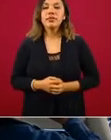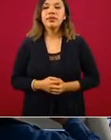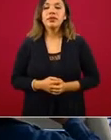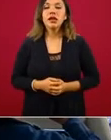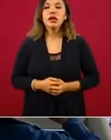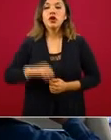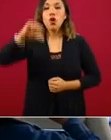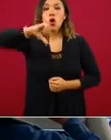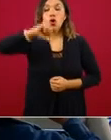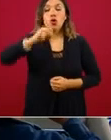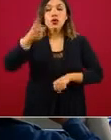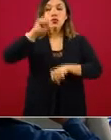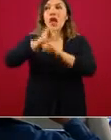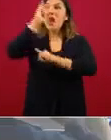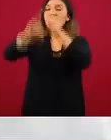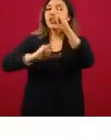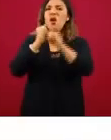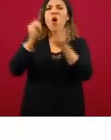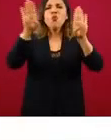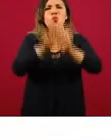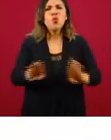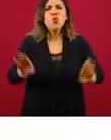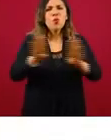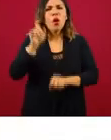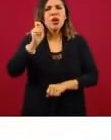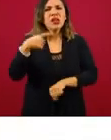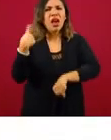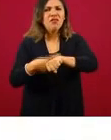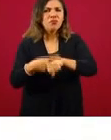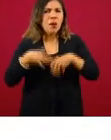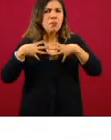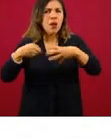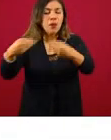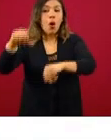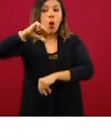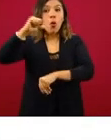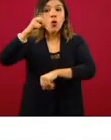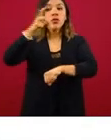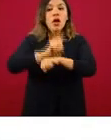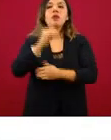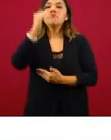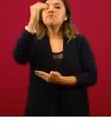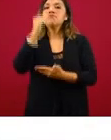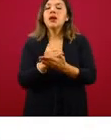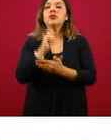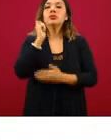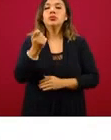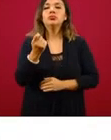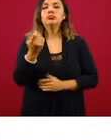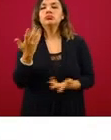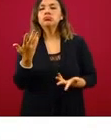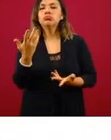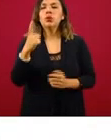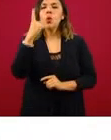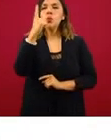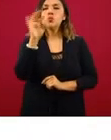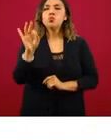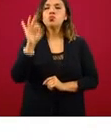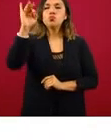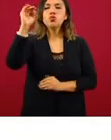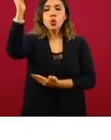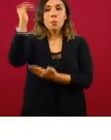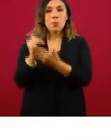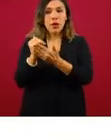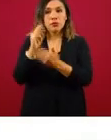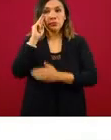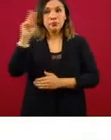actualización del panorama internacional, es decir, de la pandemia. El día de hoy tuvo una reducción de un punto porcentual,